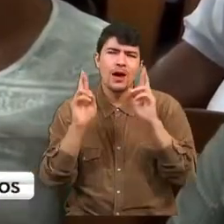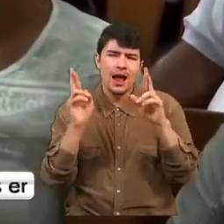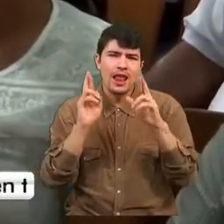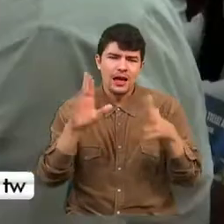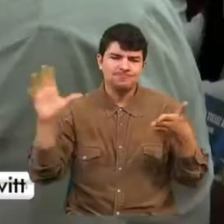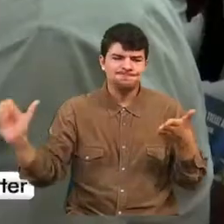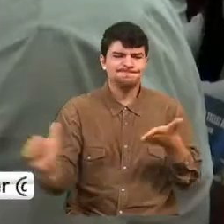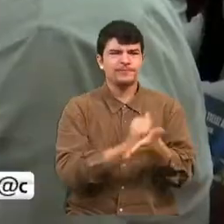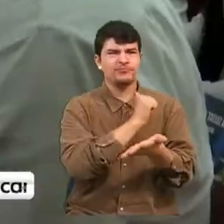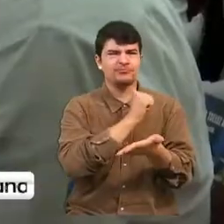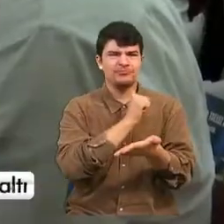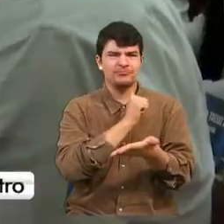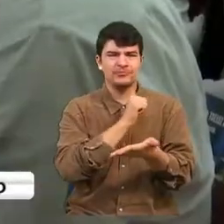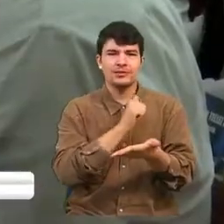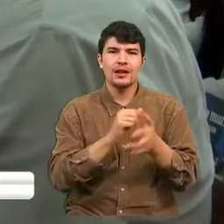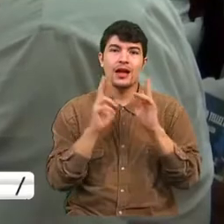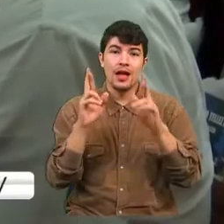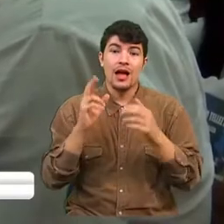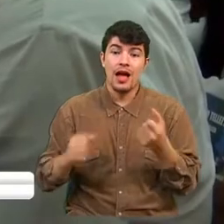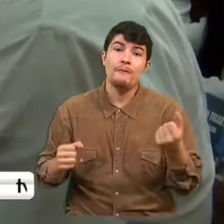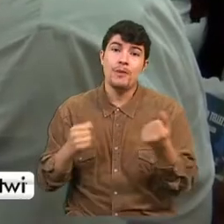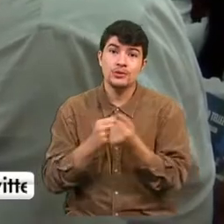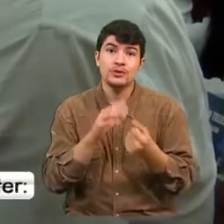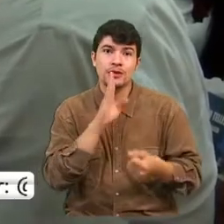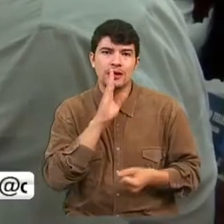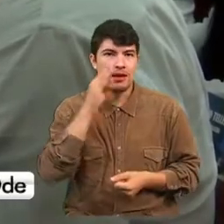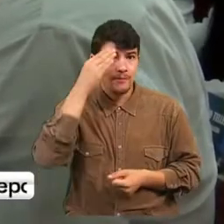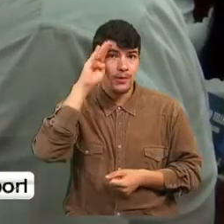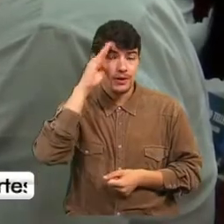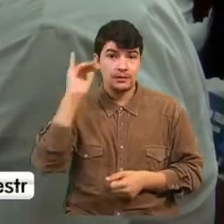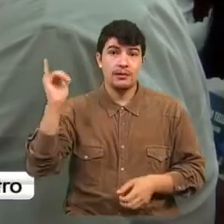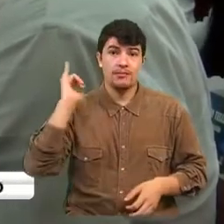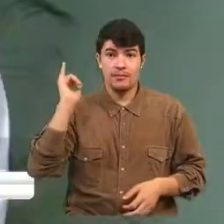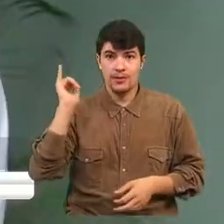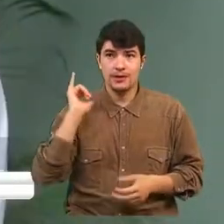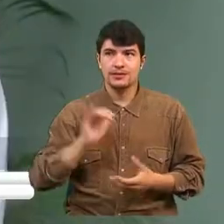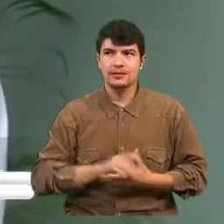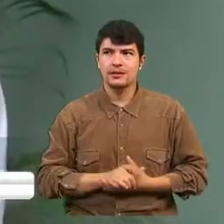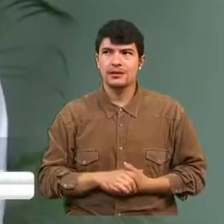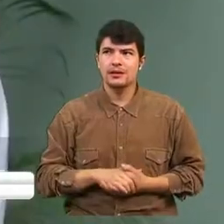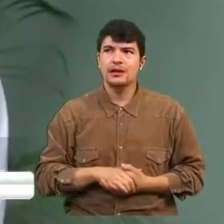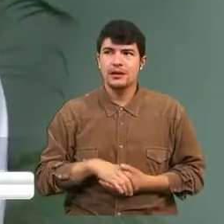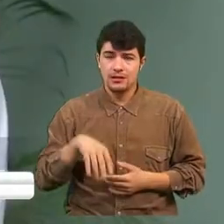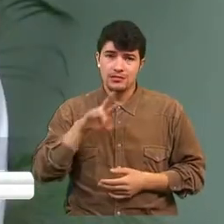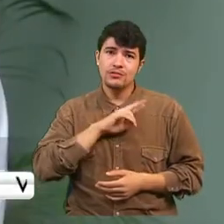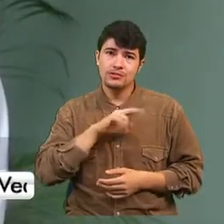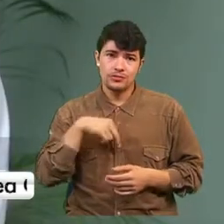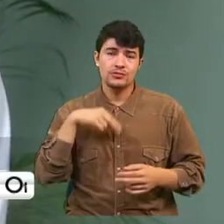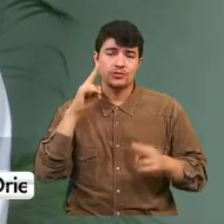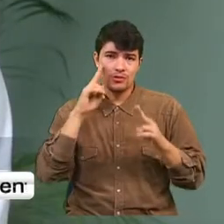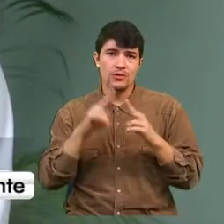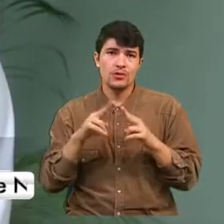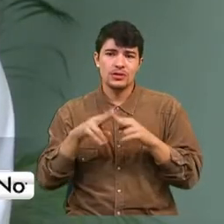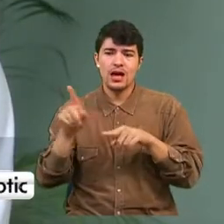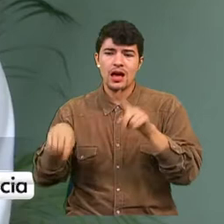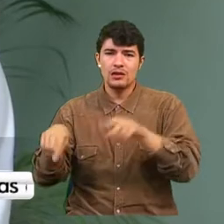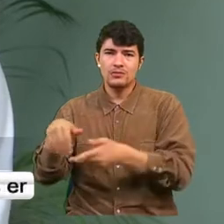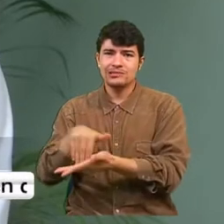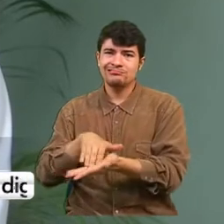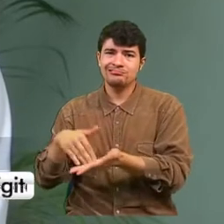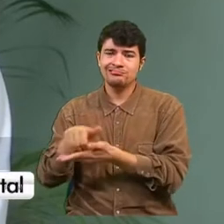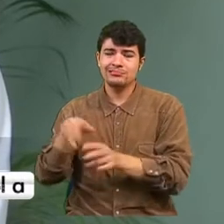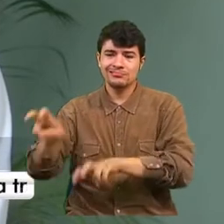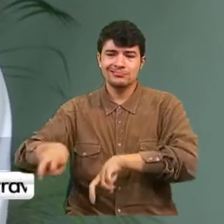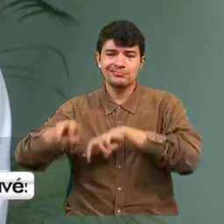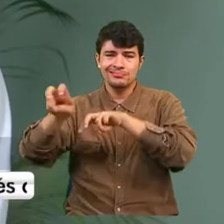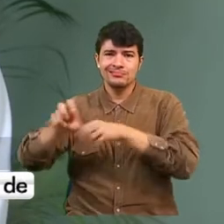erradicar definitivamente con el apoyo del ejército y de la policía. No podemos desconocer que todavía queda flagelos de